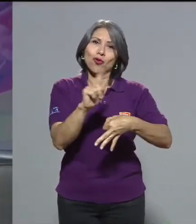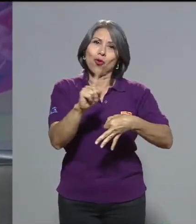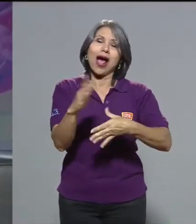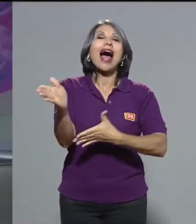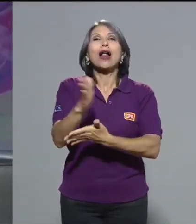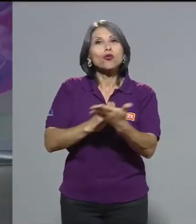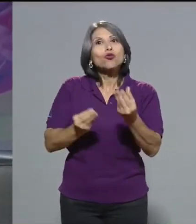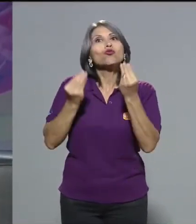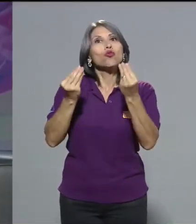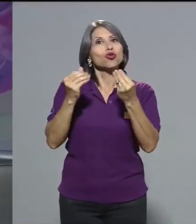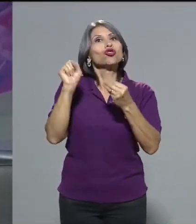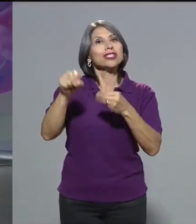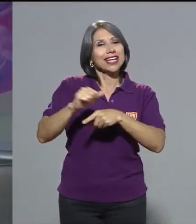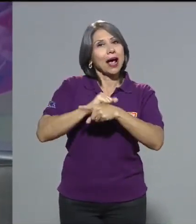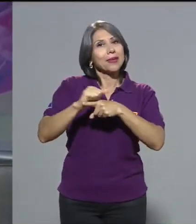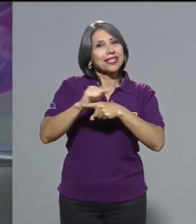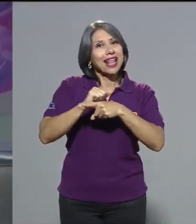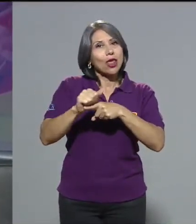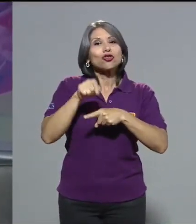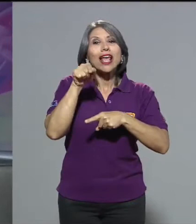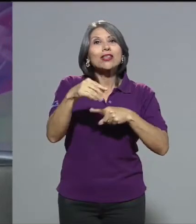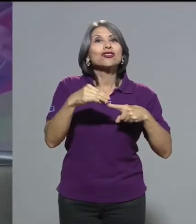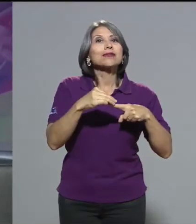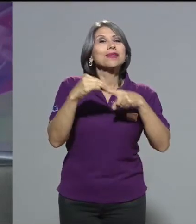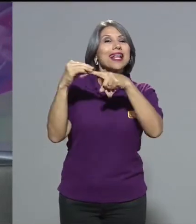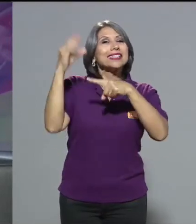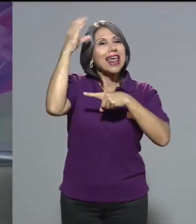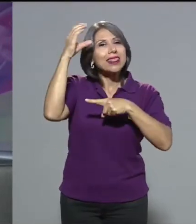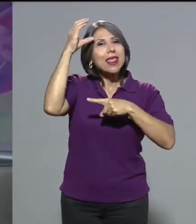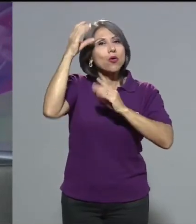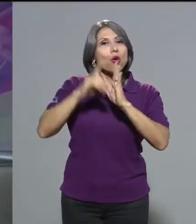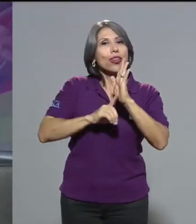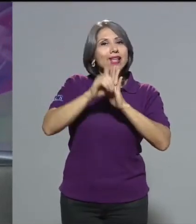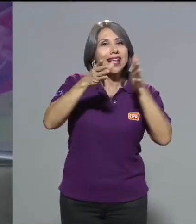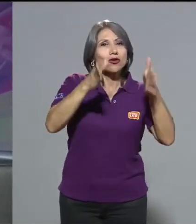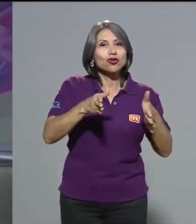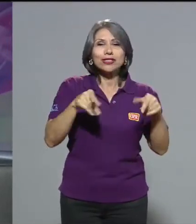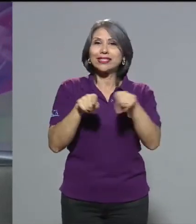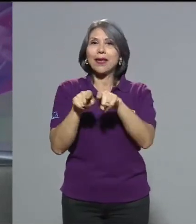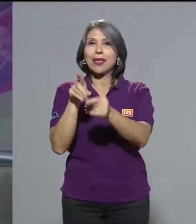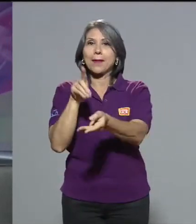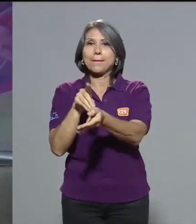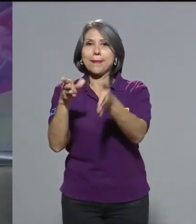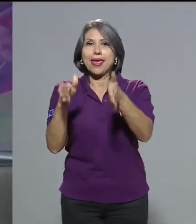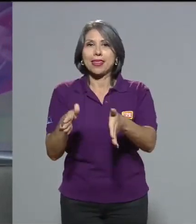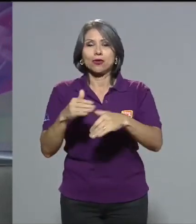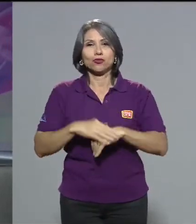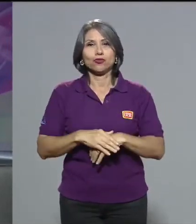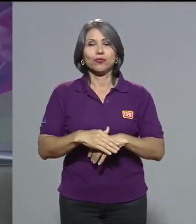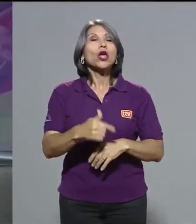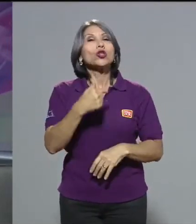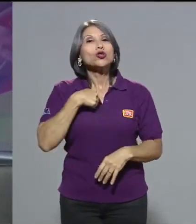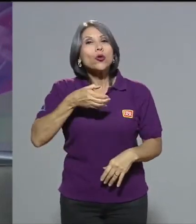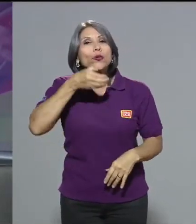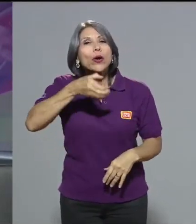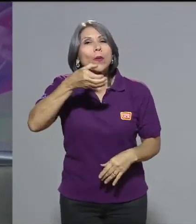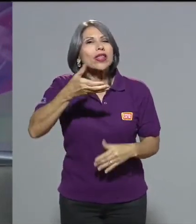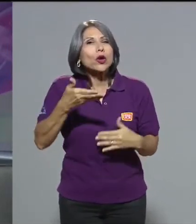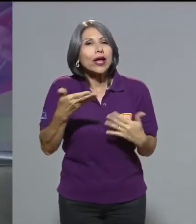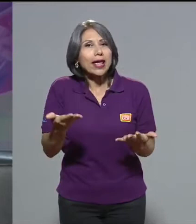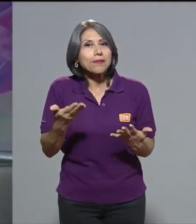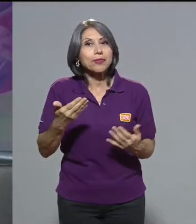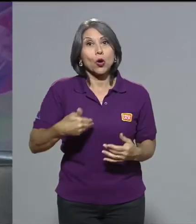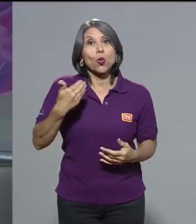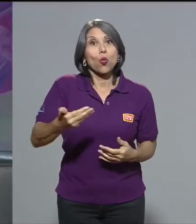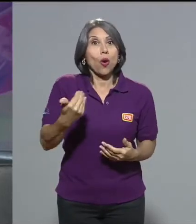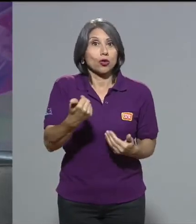neurodesarrollistas y médicos, ¿verdad? Pero yo lo que les aconsejo es que cuando tengan